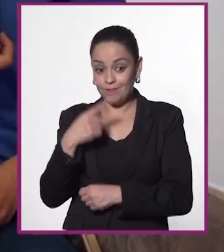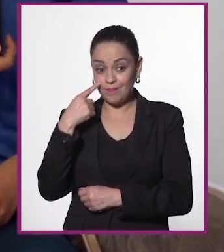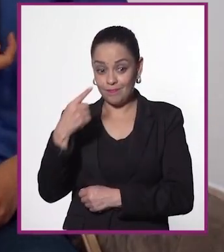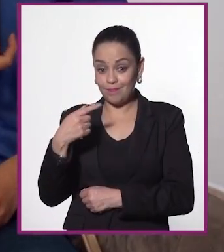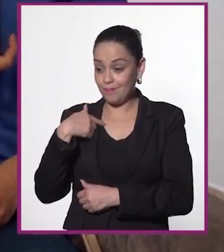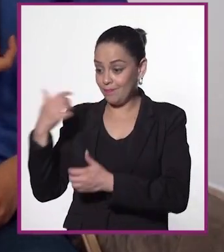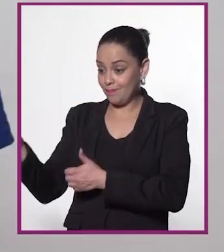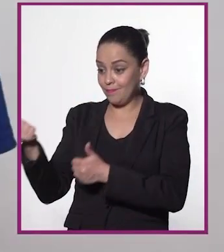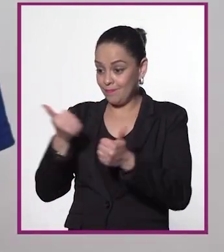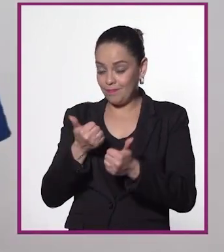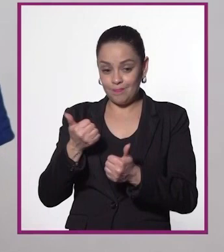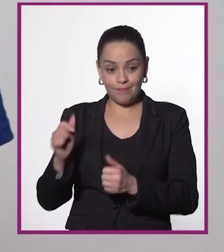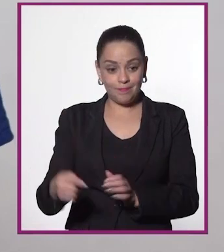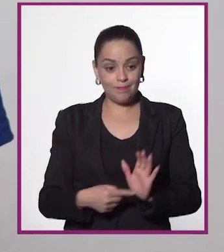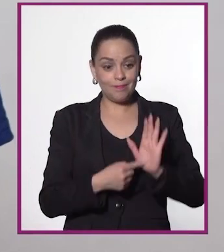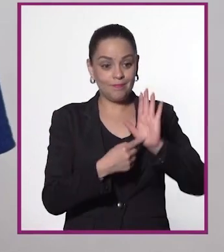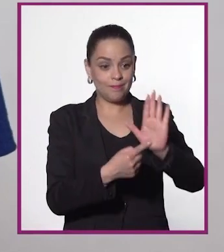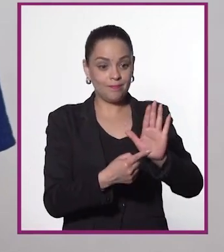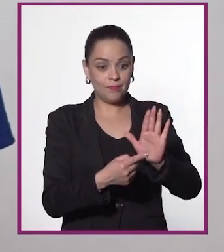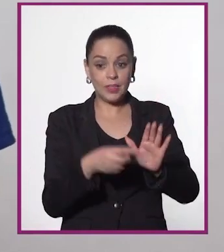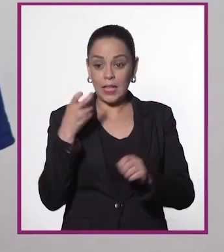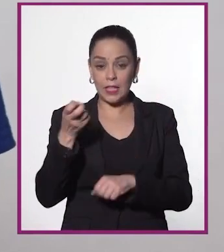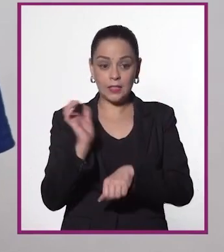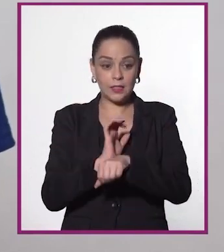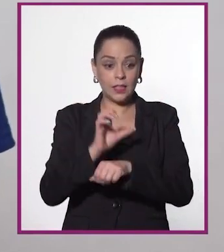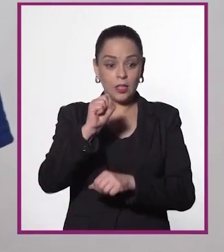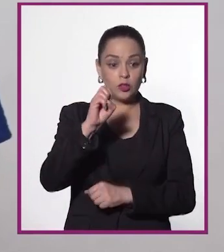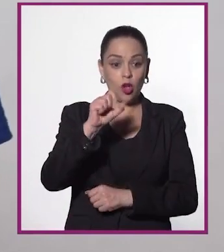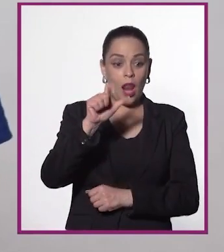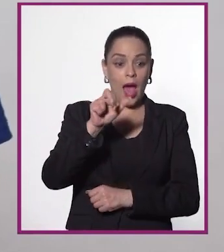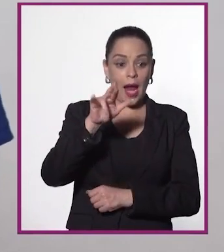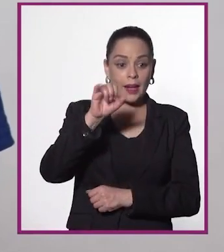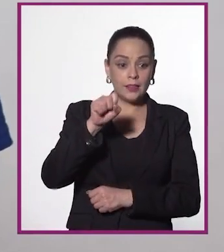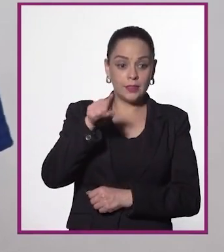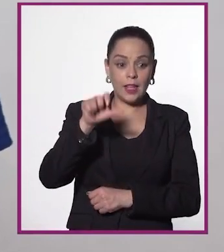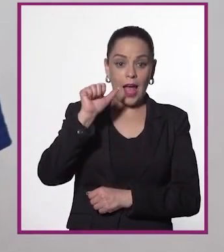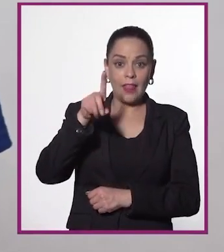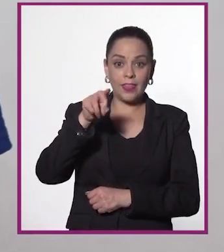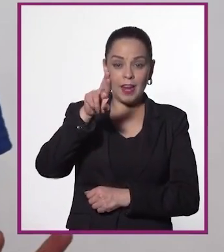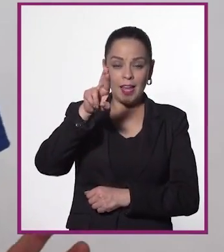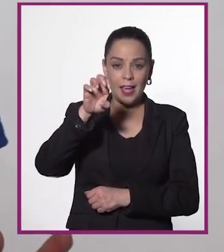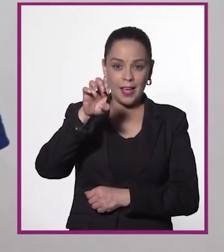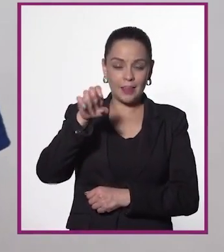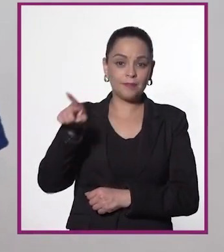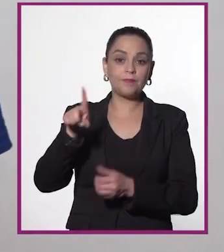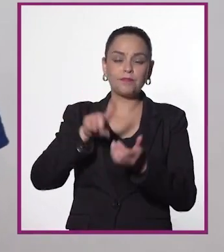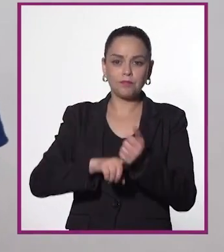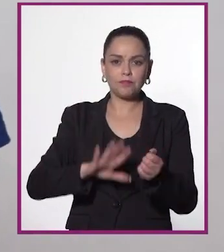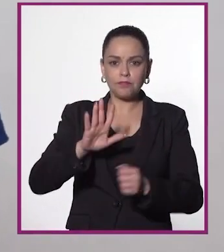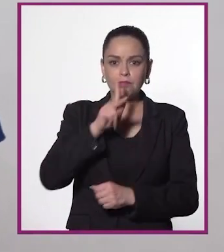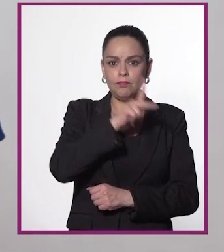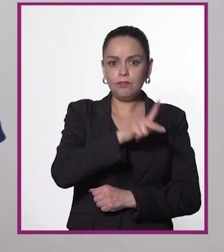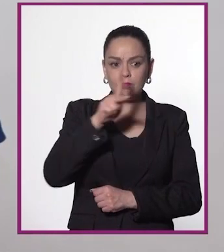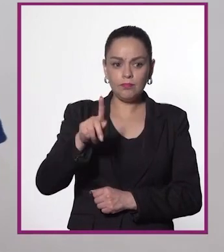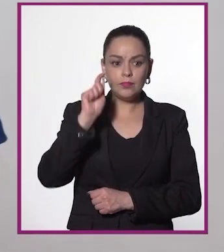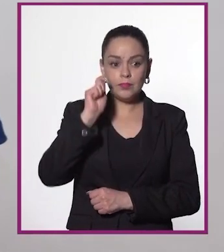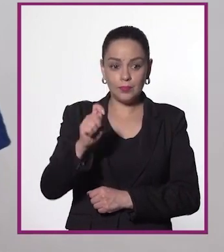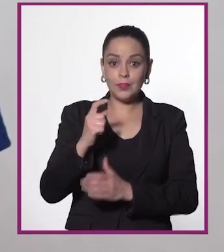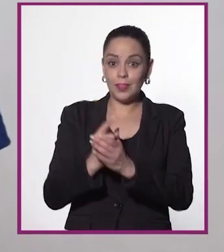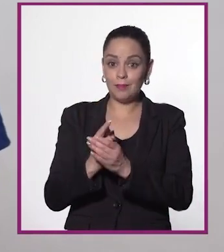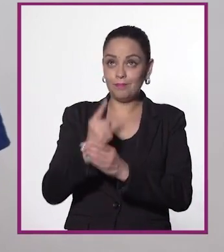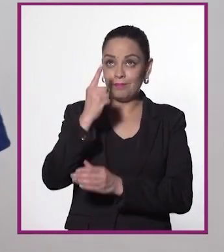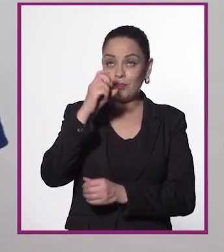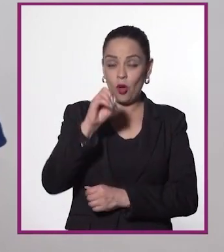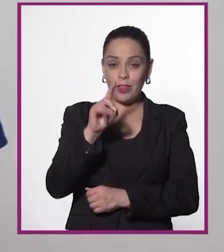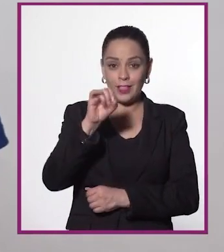mira, leí que la película Solaris de Andrei Tarkovsky tiene un tema similar a la de Odisea del Espacio. Y